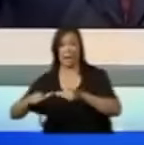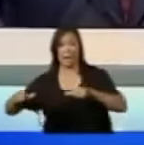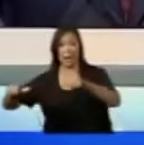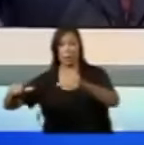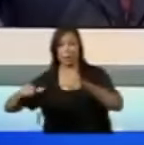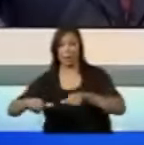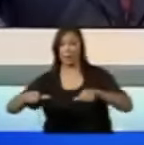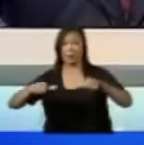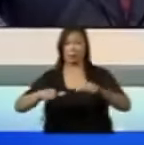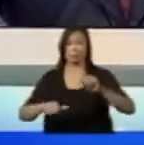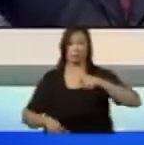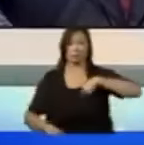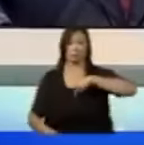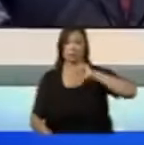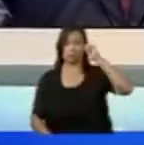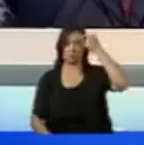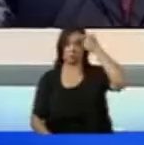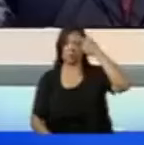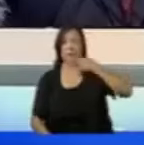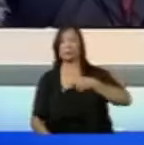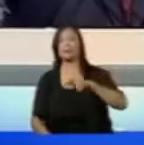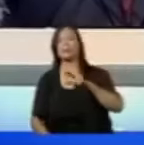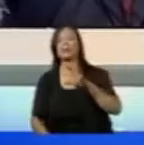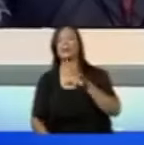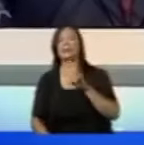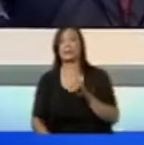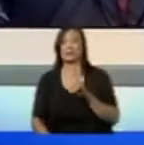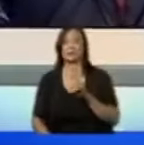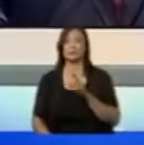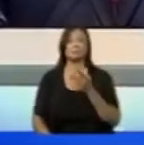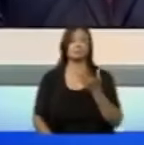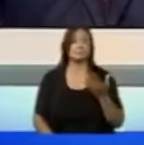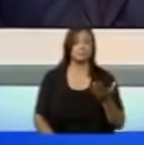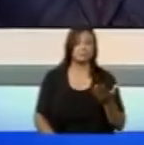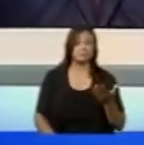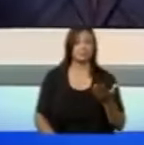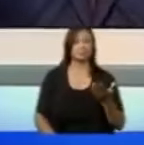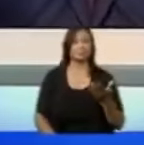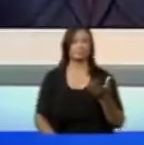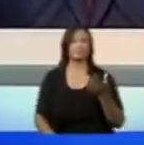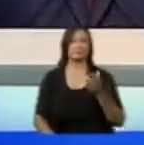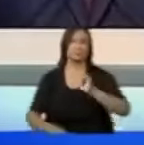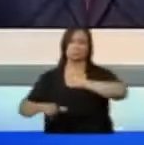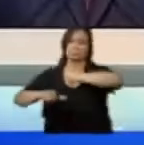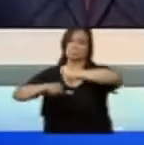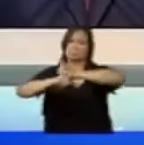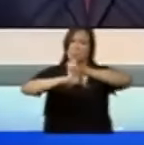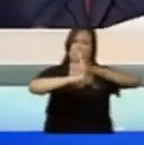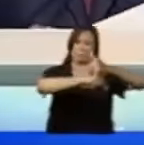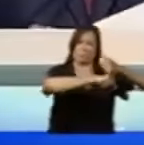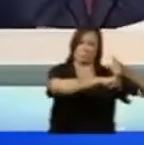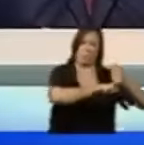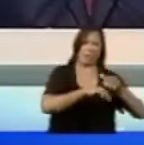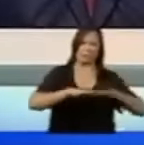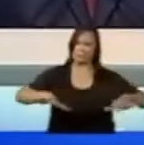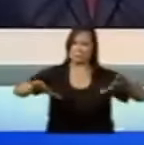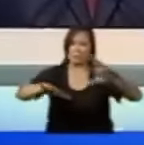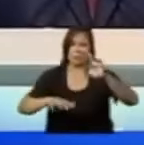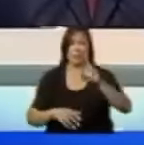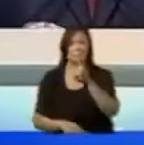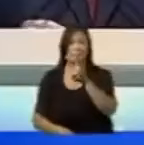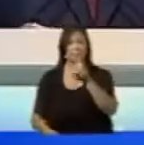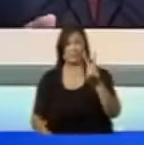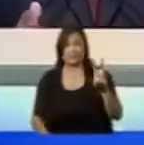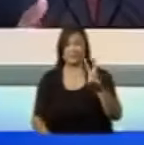nuestro gobierno del Partido de la Liberación Dominicana sembró aulas en todo el país, más